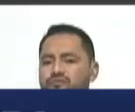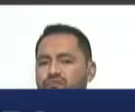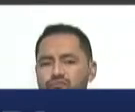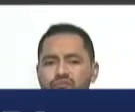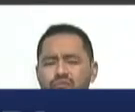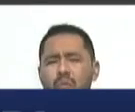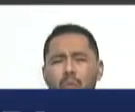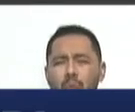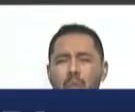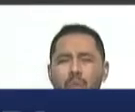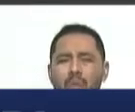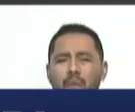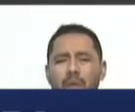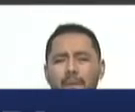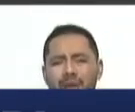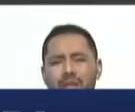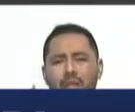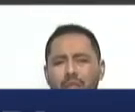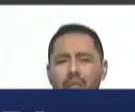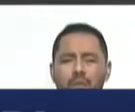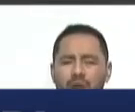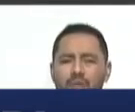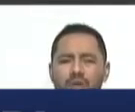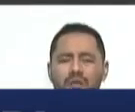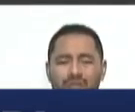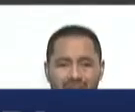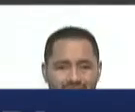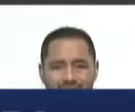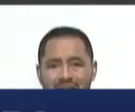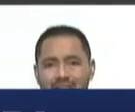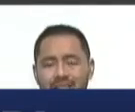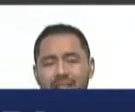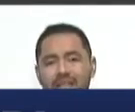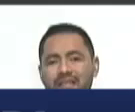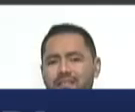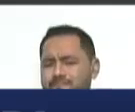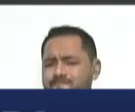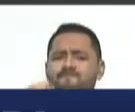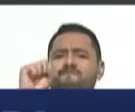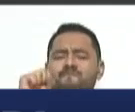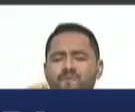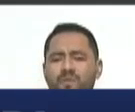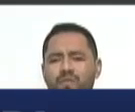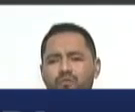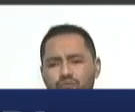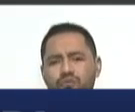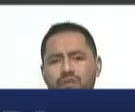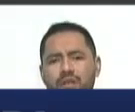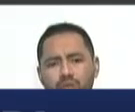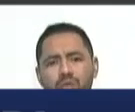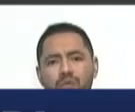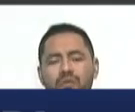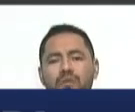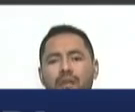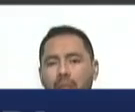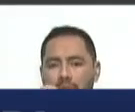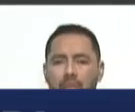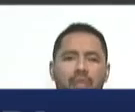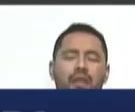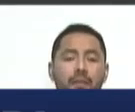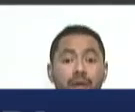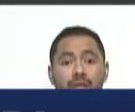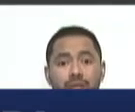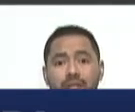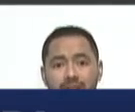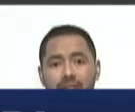si no generas un ambiente de confianza y te mantienes con el presupuesto como está evidentemente que no lo podría financiar pero ese no es el escenario que